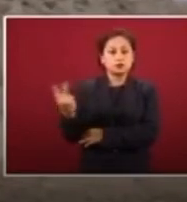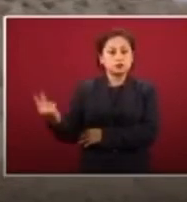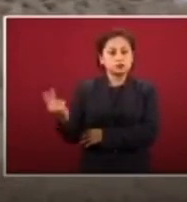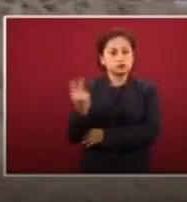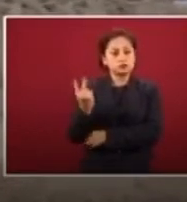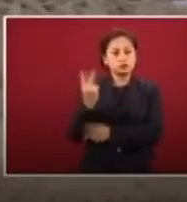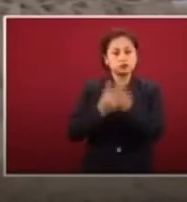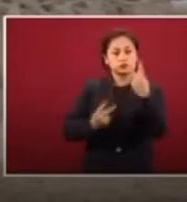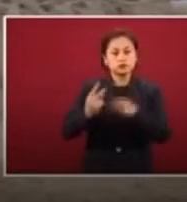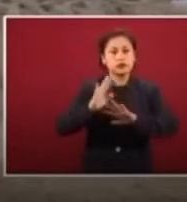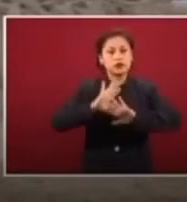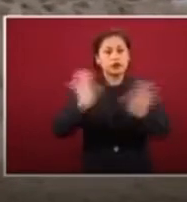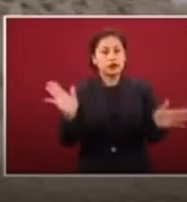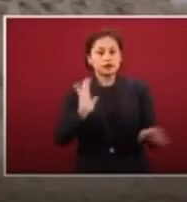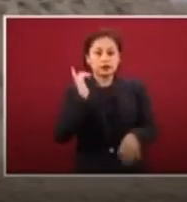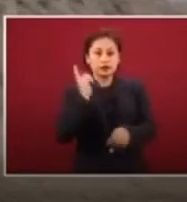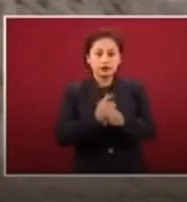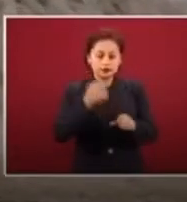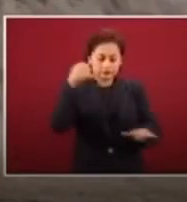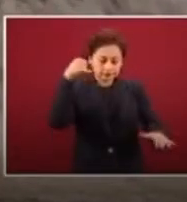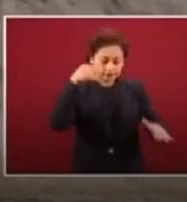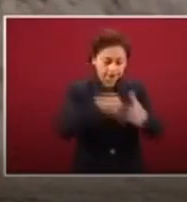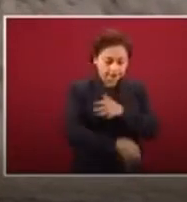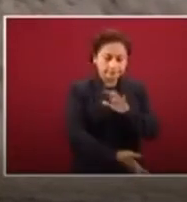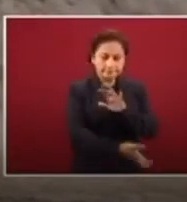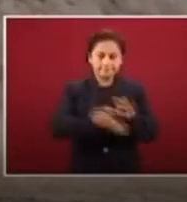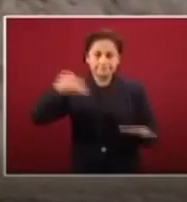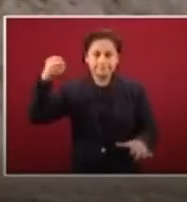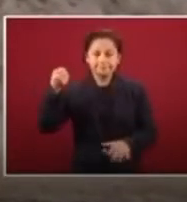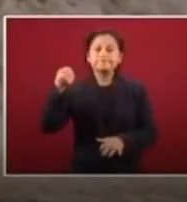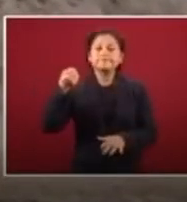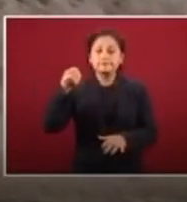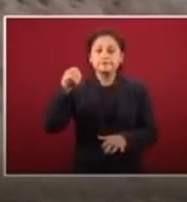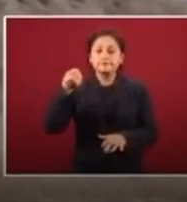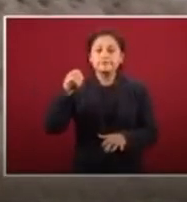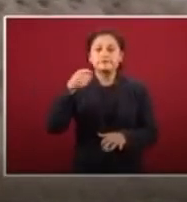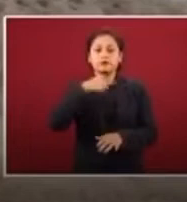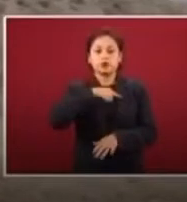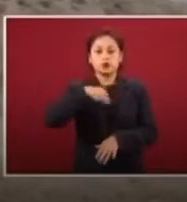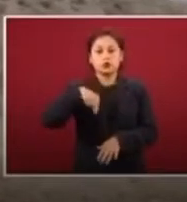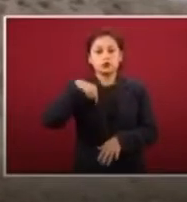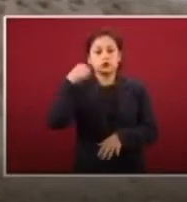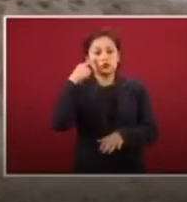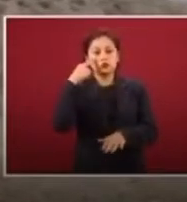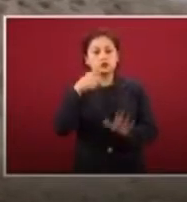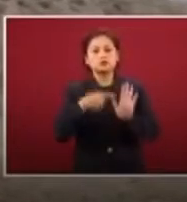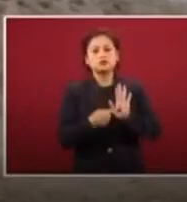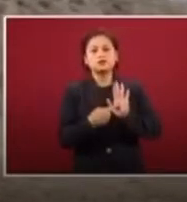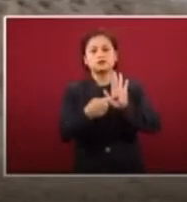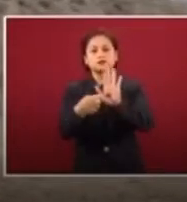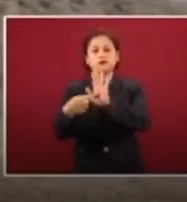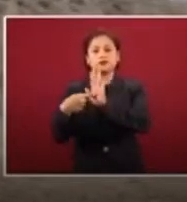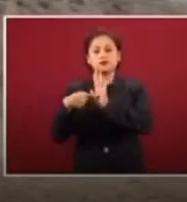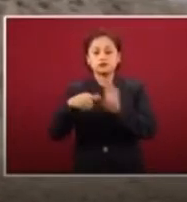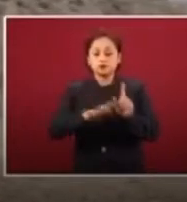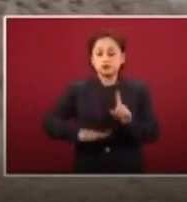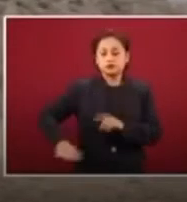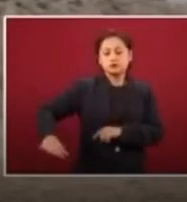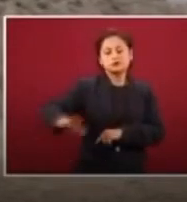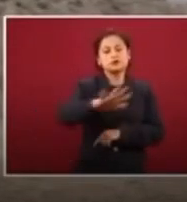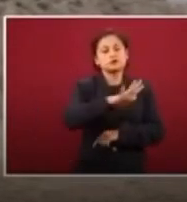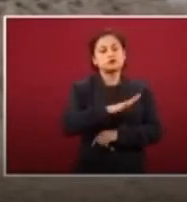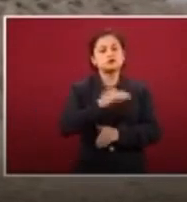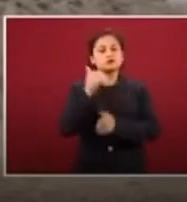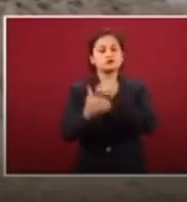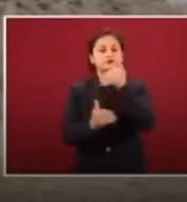cimentaciones profundas, en la prueba de cimentaciones profundas, y les vamos a mostrar también ya el área de avance